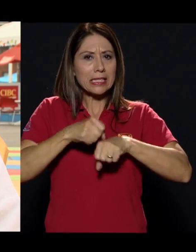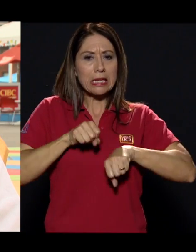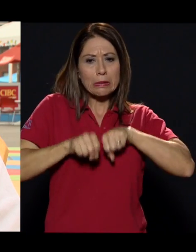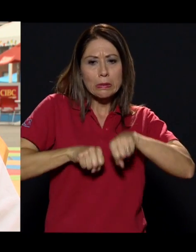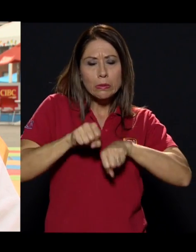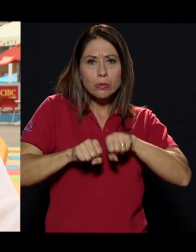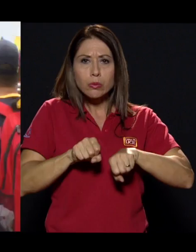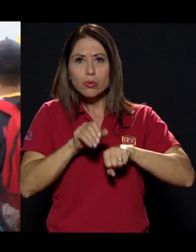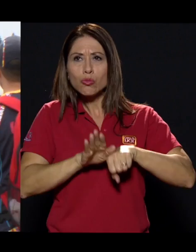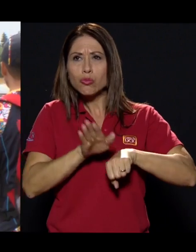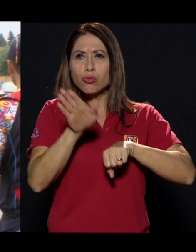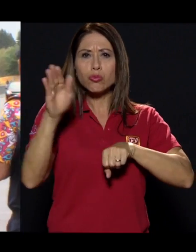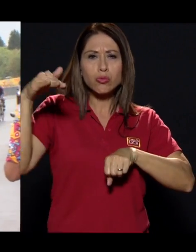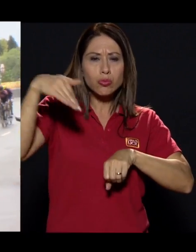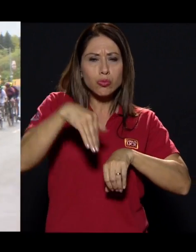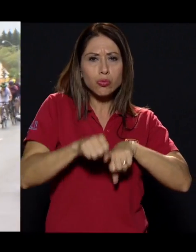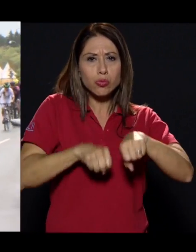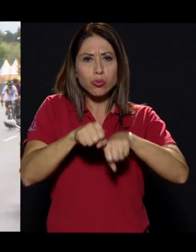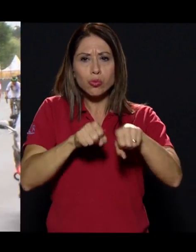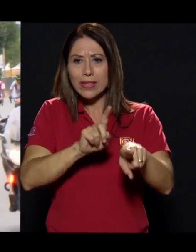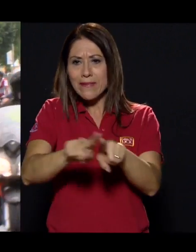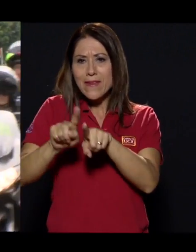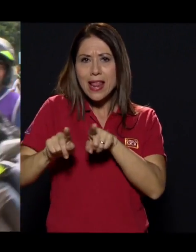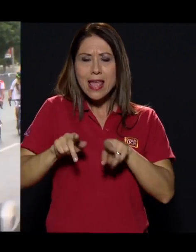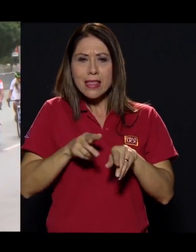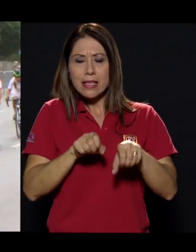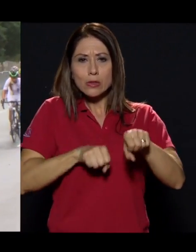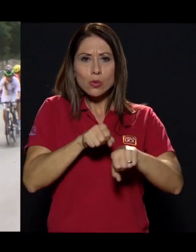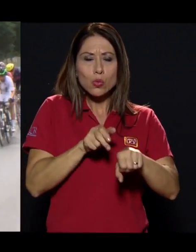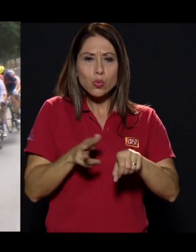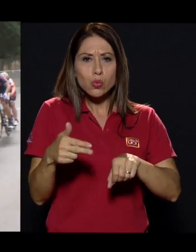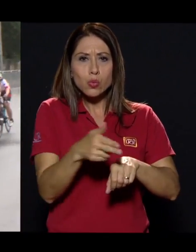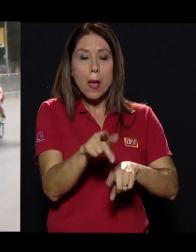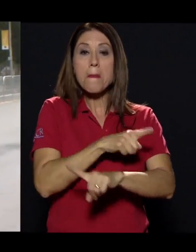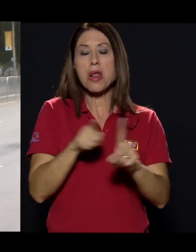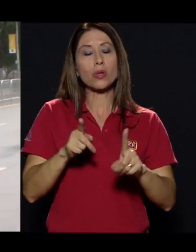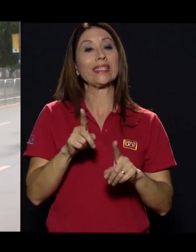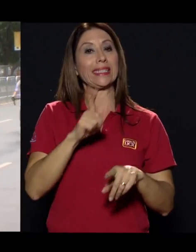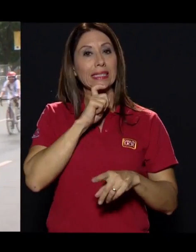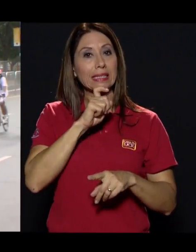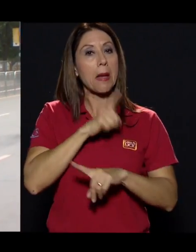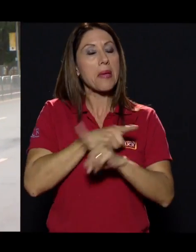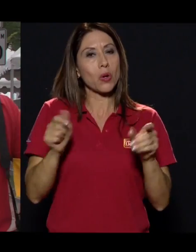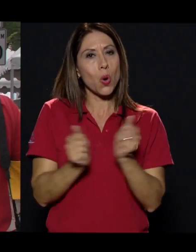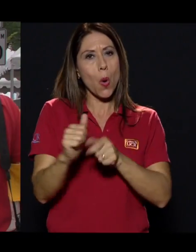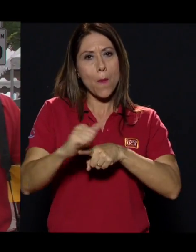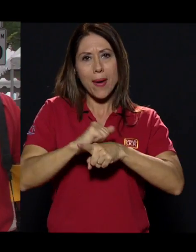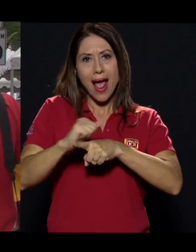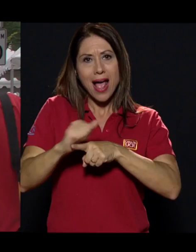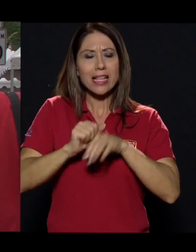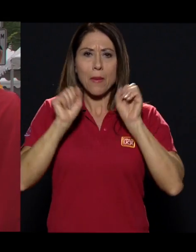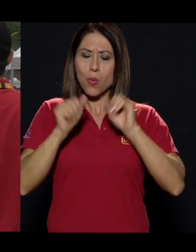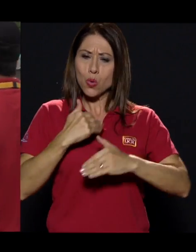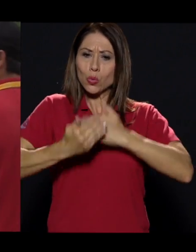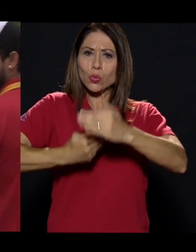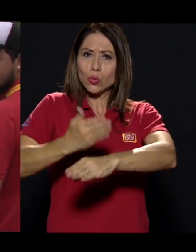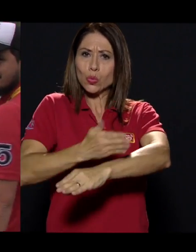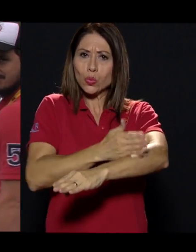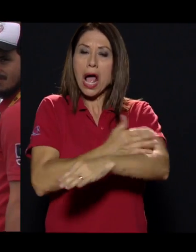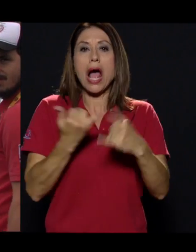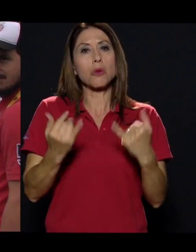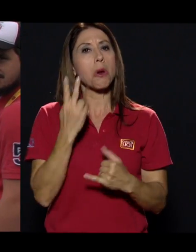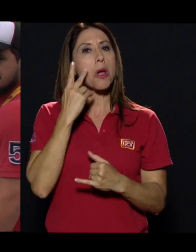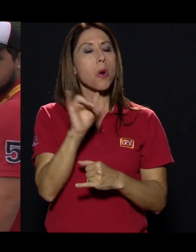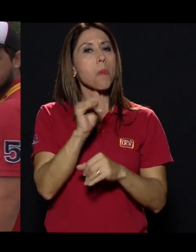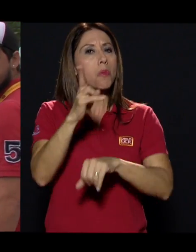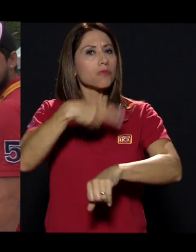poder bajar, poder subir. Es complicado, pero con práctica poco a poco se fue logrando, perfeccionando, hasta el punto de